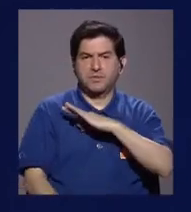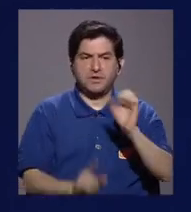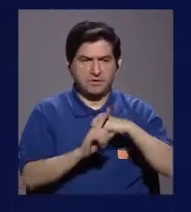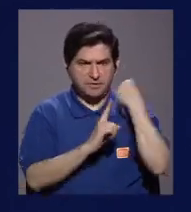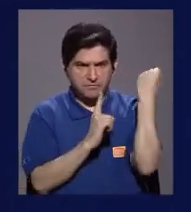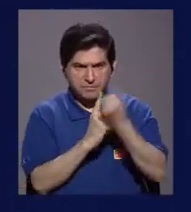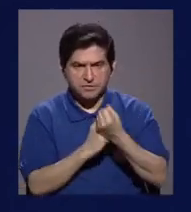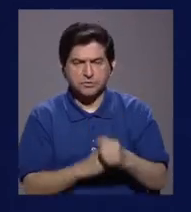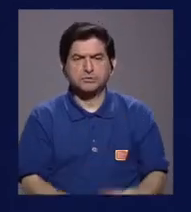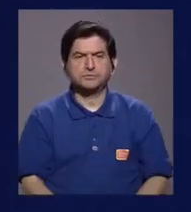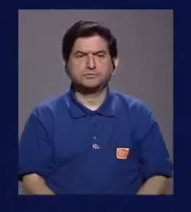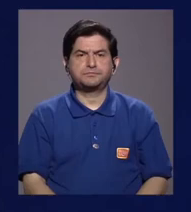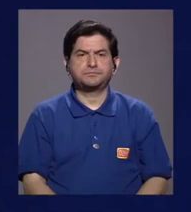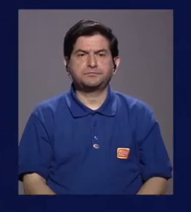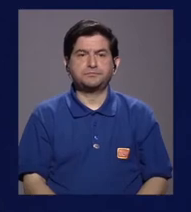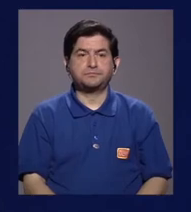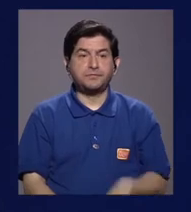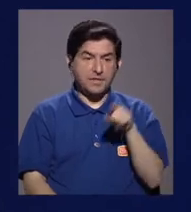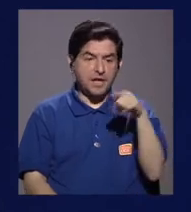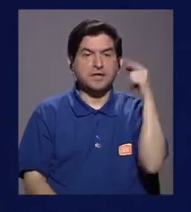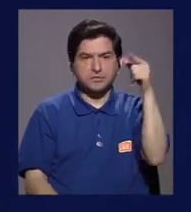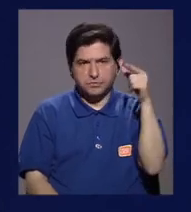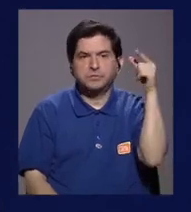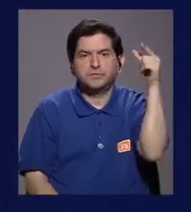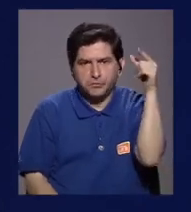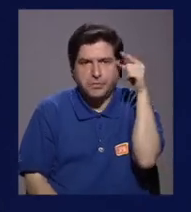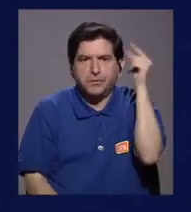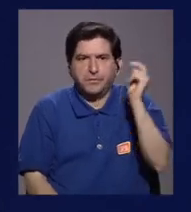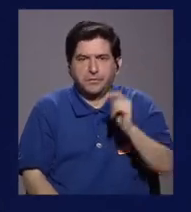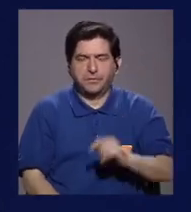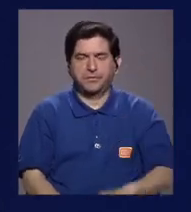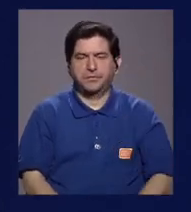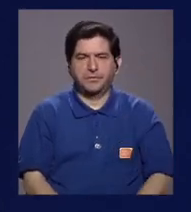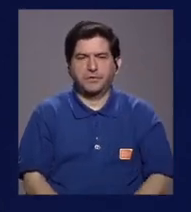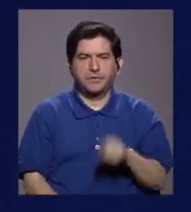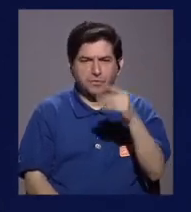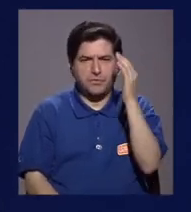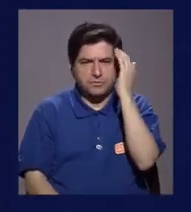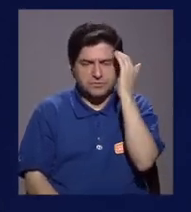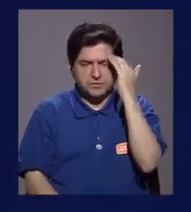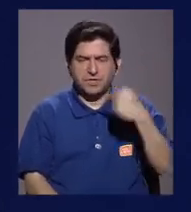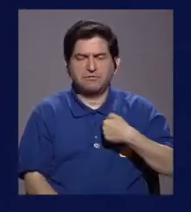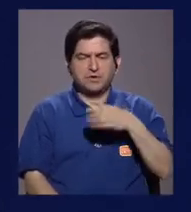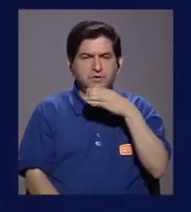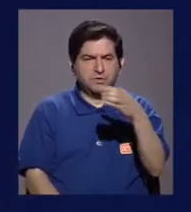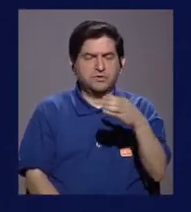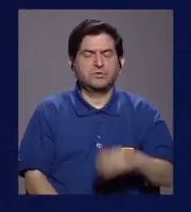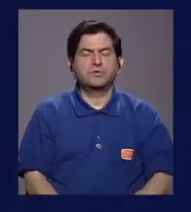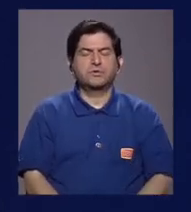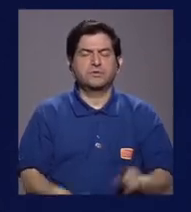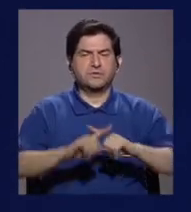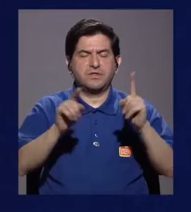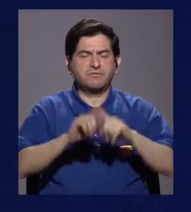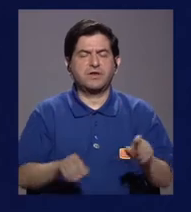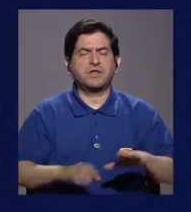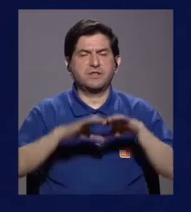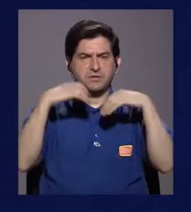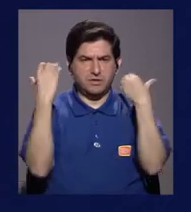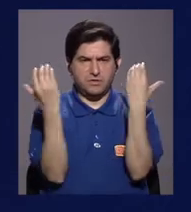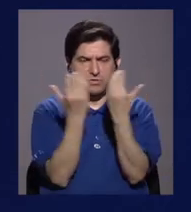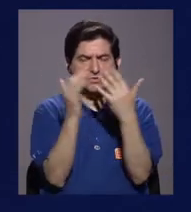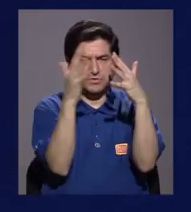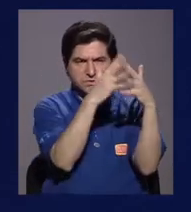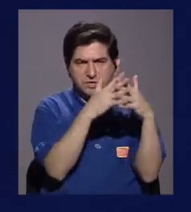que gasta 8 billones y muchos de esos dólares al año y muchos de esos mil millones que es precisamente verdad basado